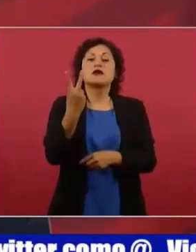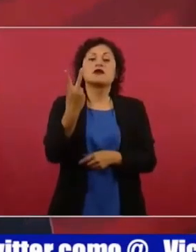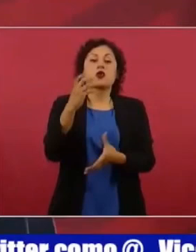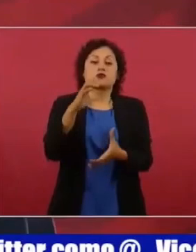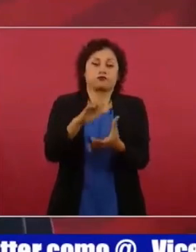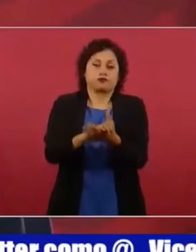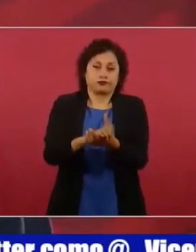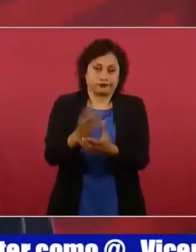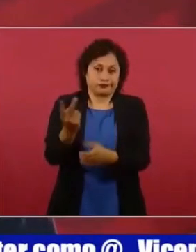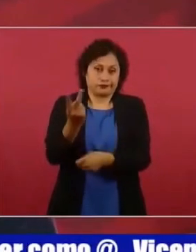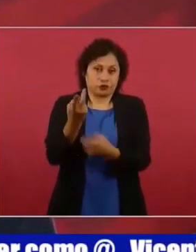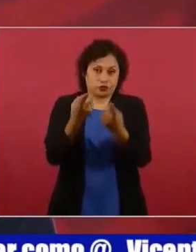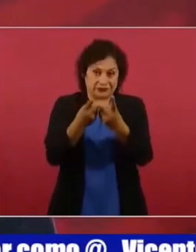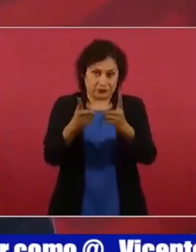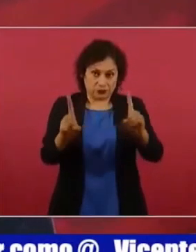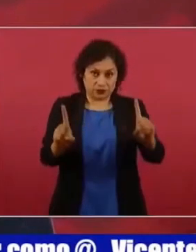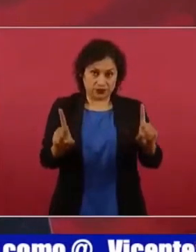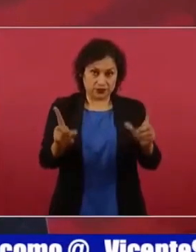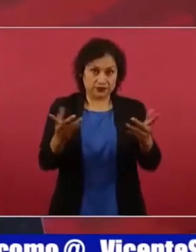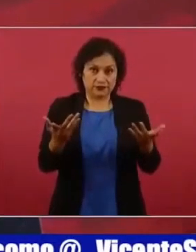esposos divorciados